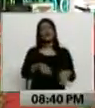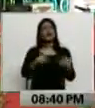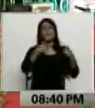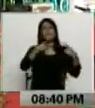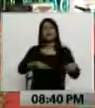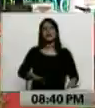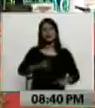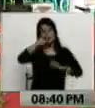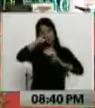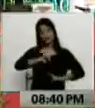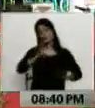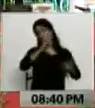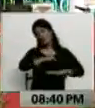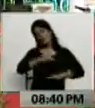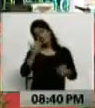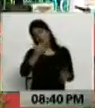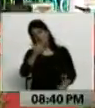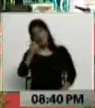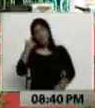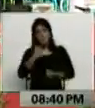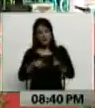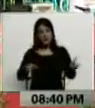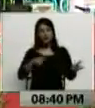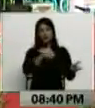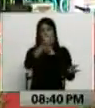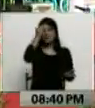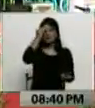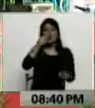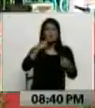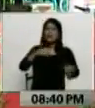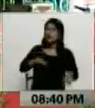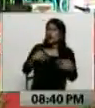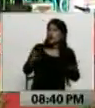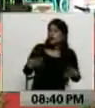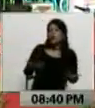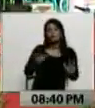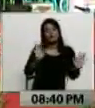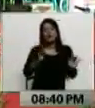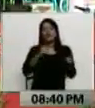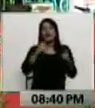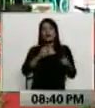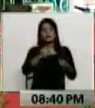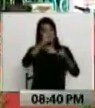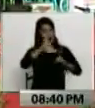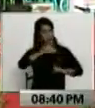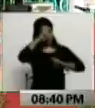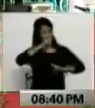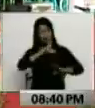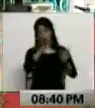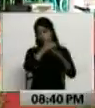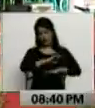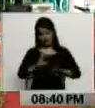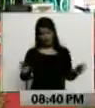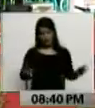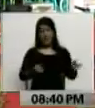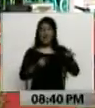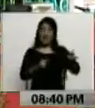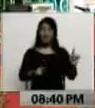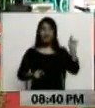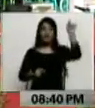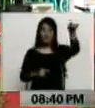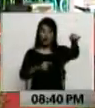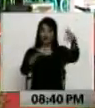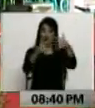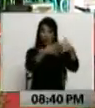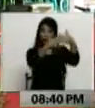dignidad hace tiempo pero pero por si acaso estaban pensando en la dignidad no la dignidad se perdió antes algo que se perdió